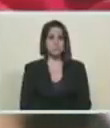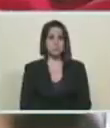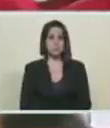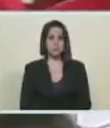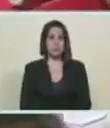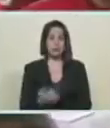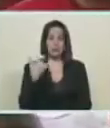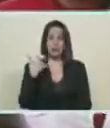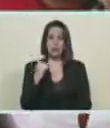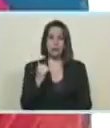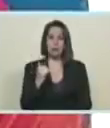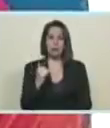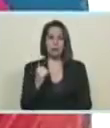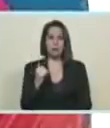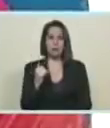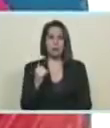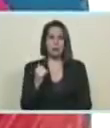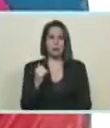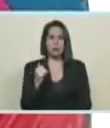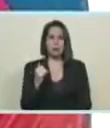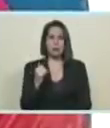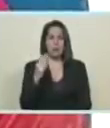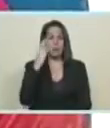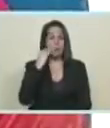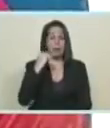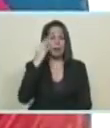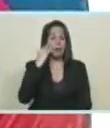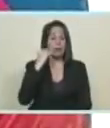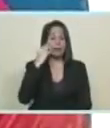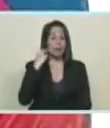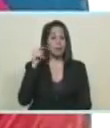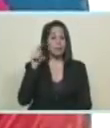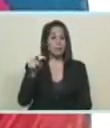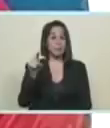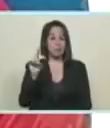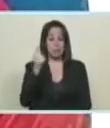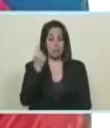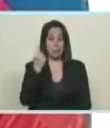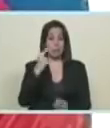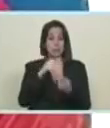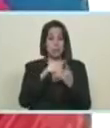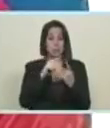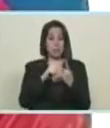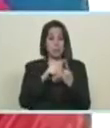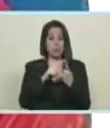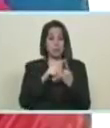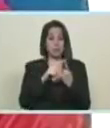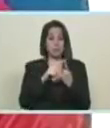Tenemos la experiencia, primero.